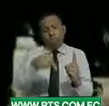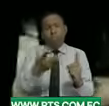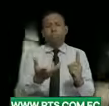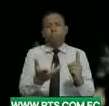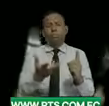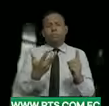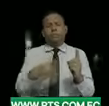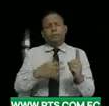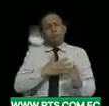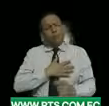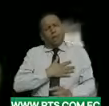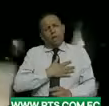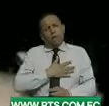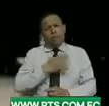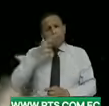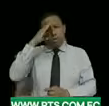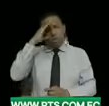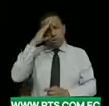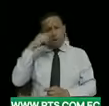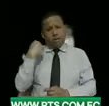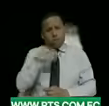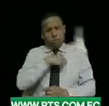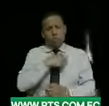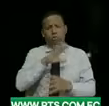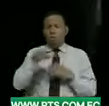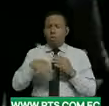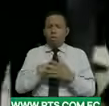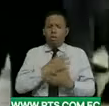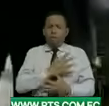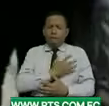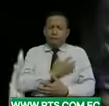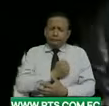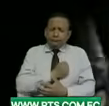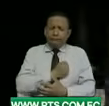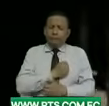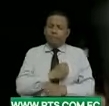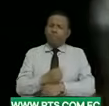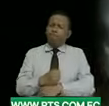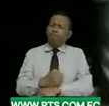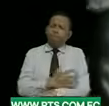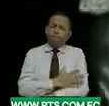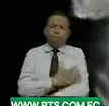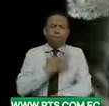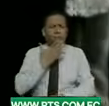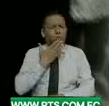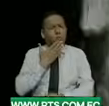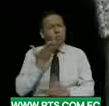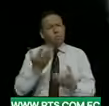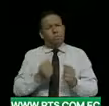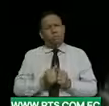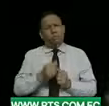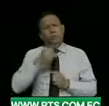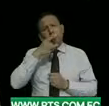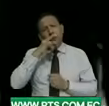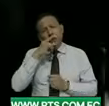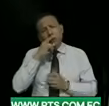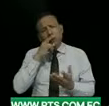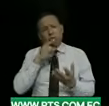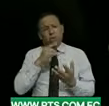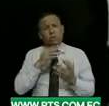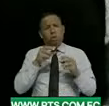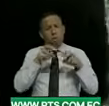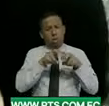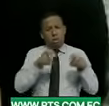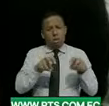Nacional, como ciudadano, realmente nos sentimos conmovidos y muy dolidos de esto. No es posible que un menor de edad en estas circunstancias pierda la